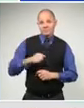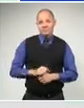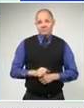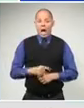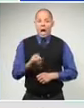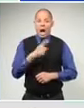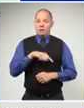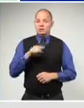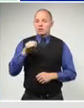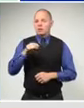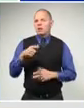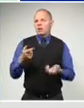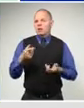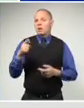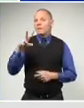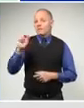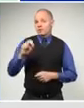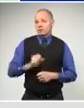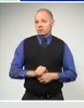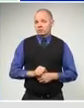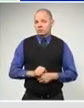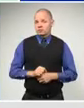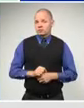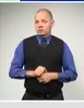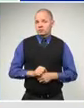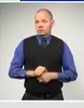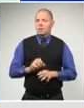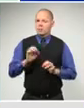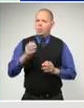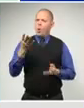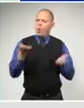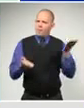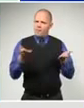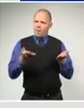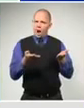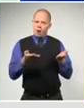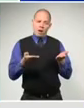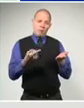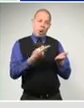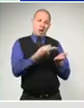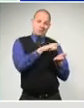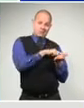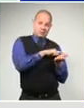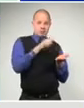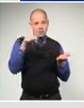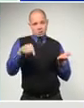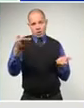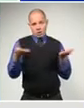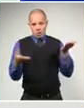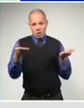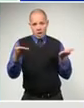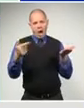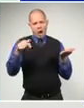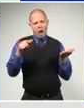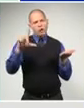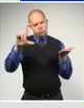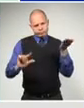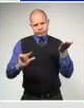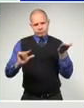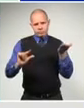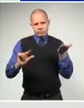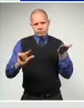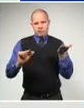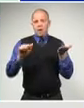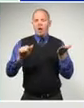de ayer. Podemos decir que 34 menos que la jornada anterior en 5 de sus